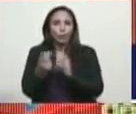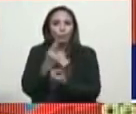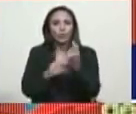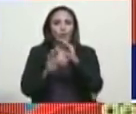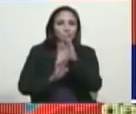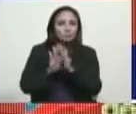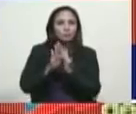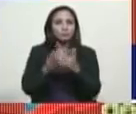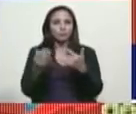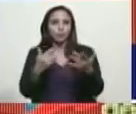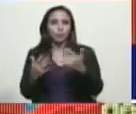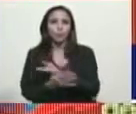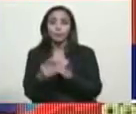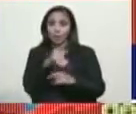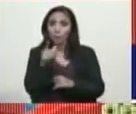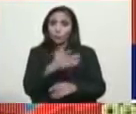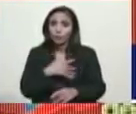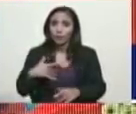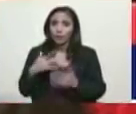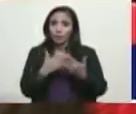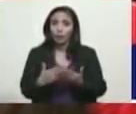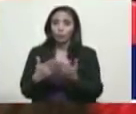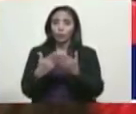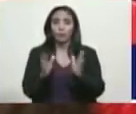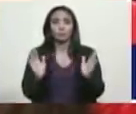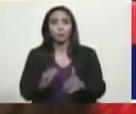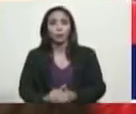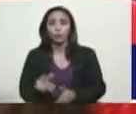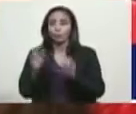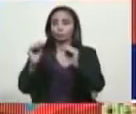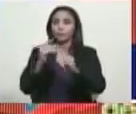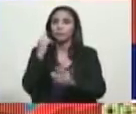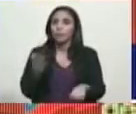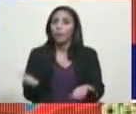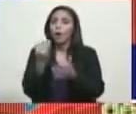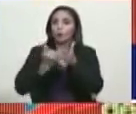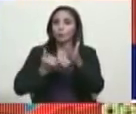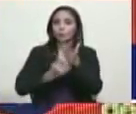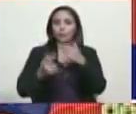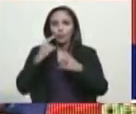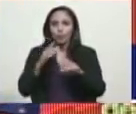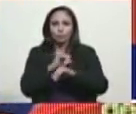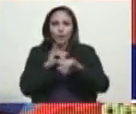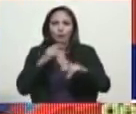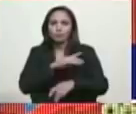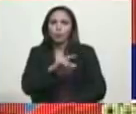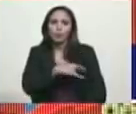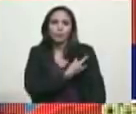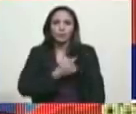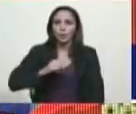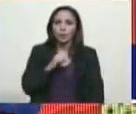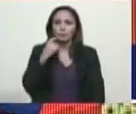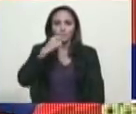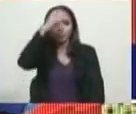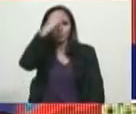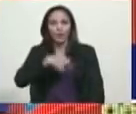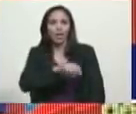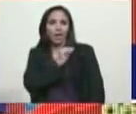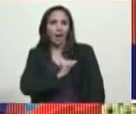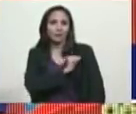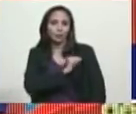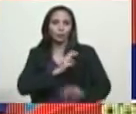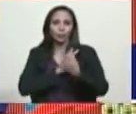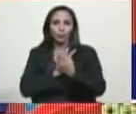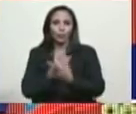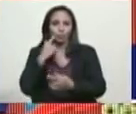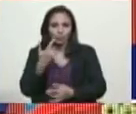¿Quiere estudiar? Bueno, entonces le dije a uno de los compañeros, articúlenlo para que estudie criminología. porque tiene la actitud, tiene la